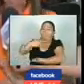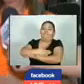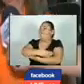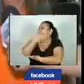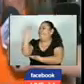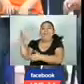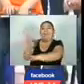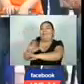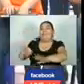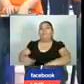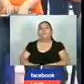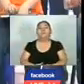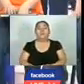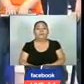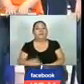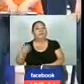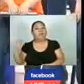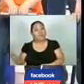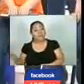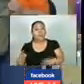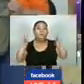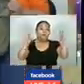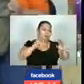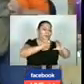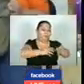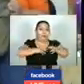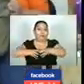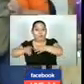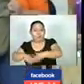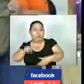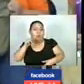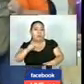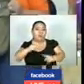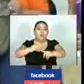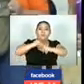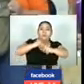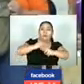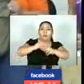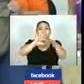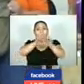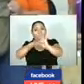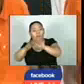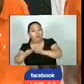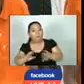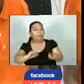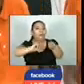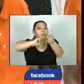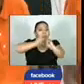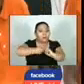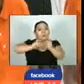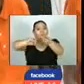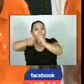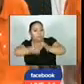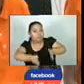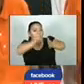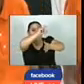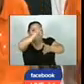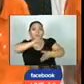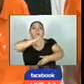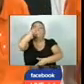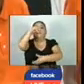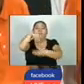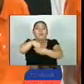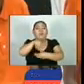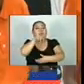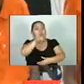barrera. A través de estos programas, Olimpiadas Especiales quiere impulsar el cambio, que las organizaciones sean inclusivas,